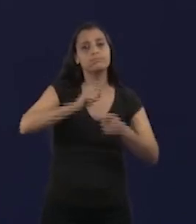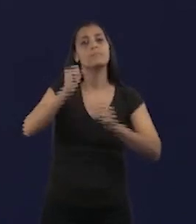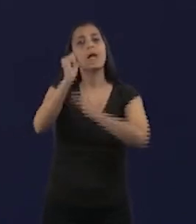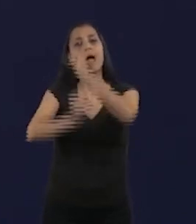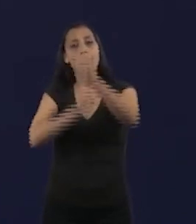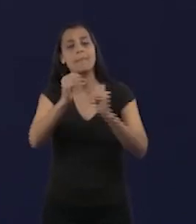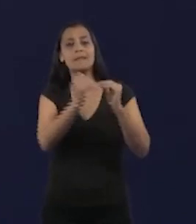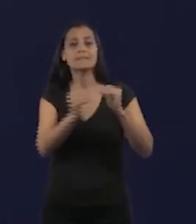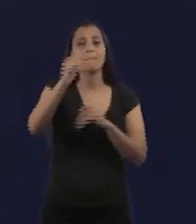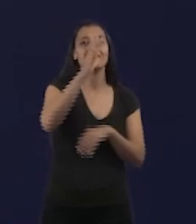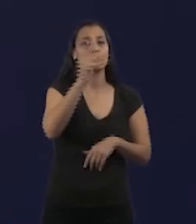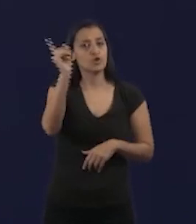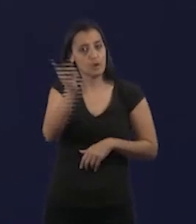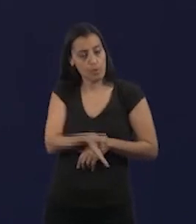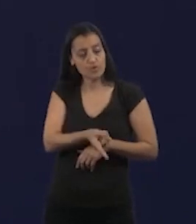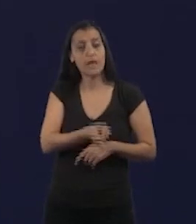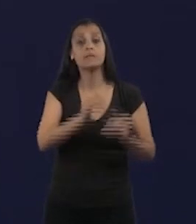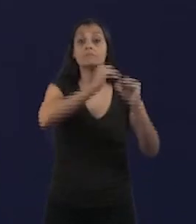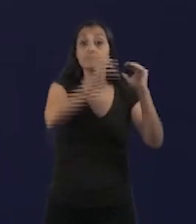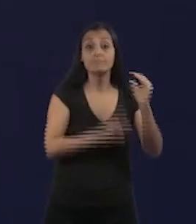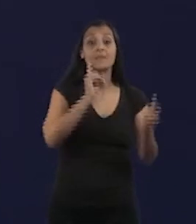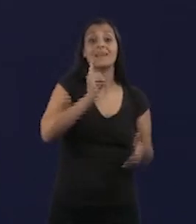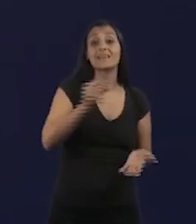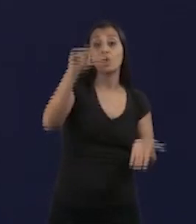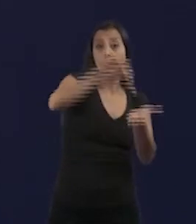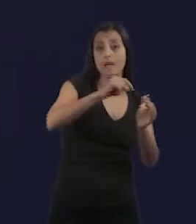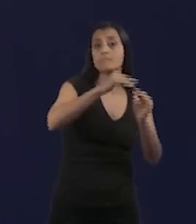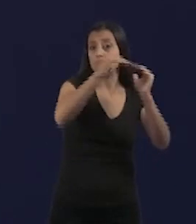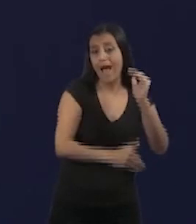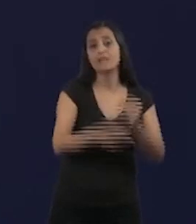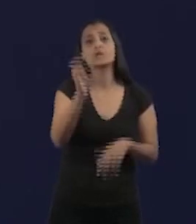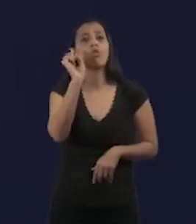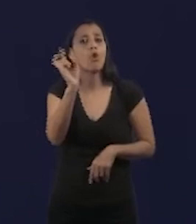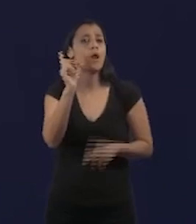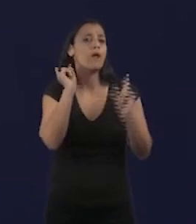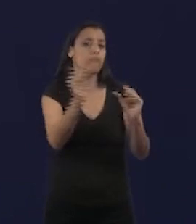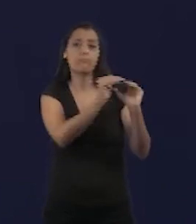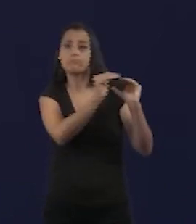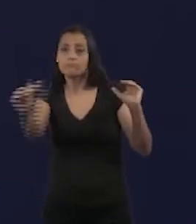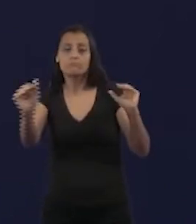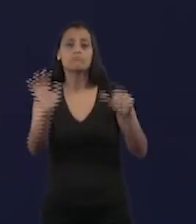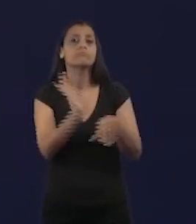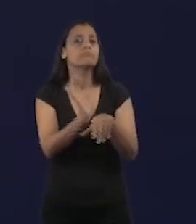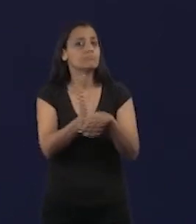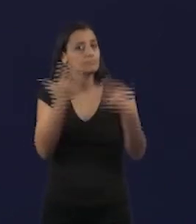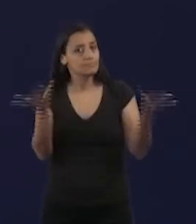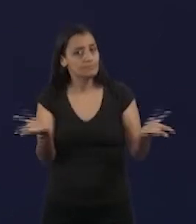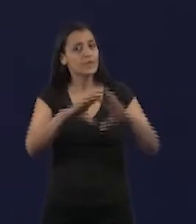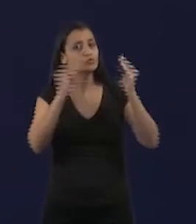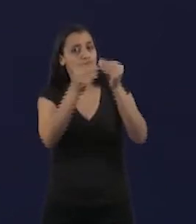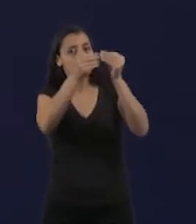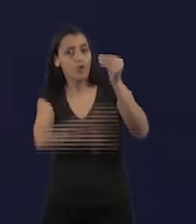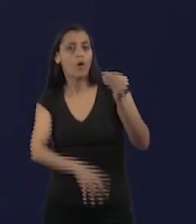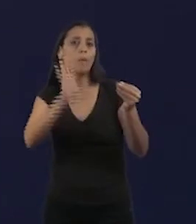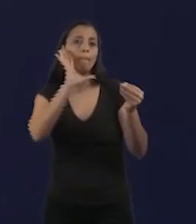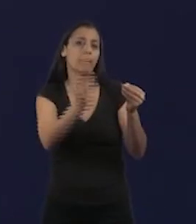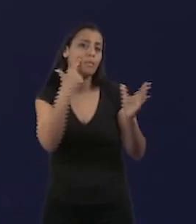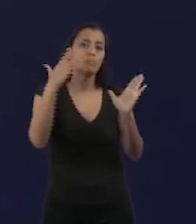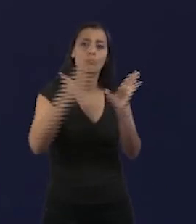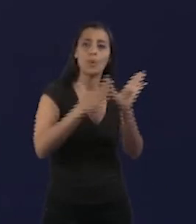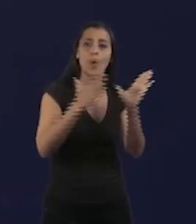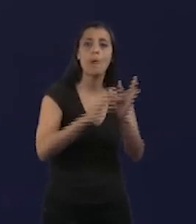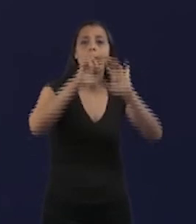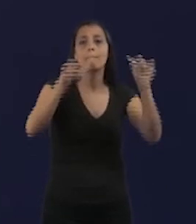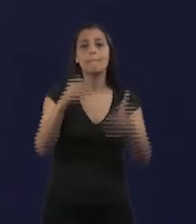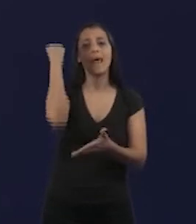un 14 bajó el riesgo país el dólar se mantuvo estable lo cierto Es que esto es muestra de el plan de